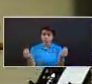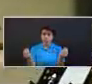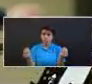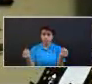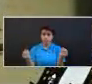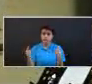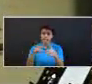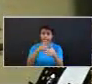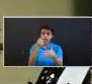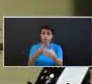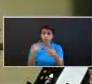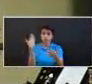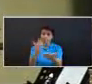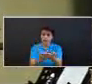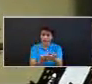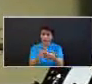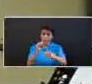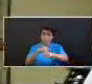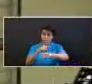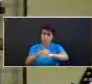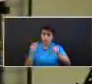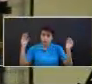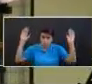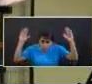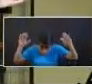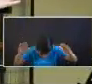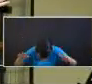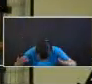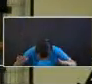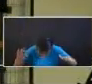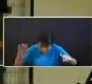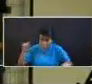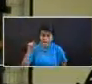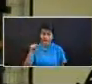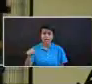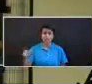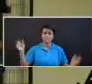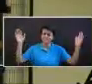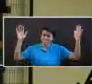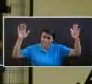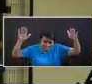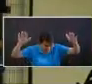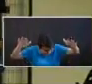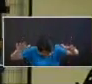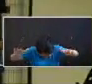y que cuando llega el momento de adorar, ellos se tiran al suelo,